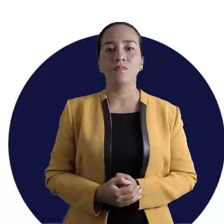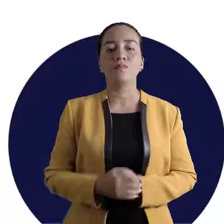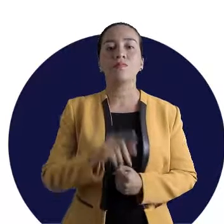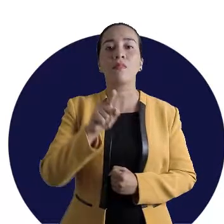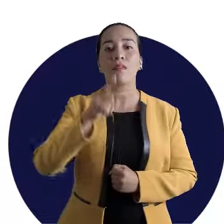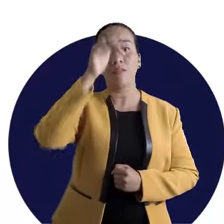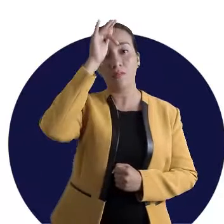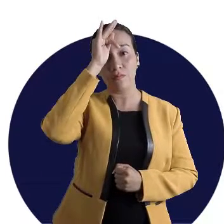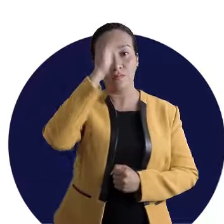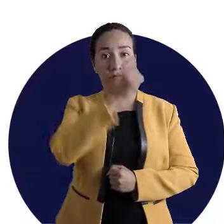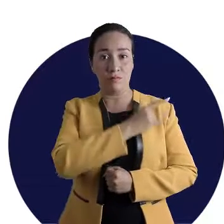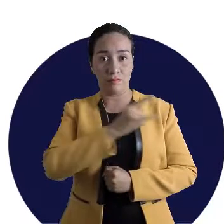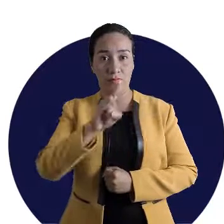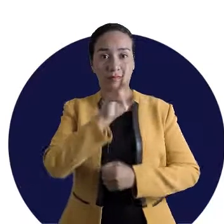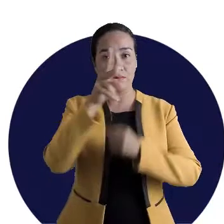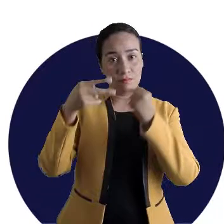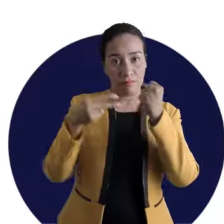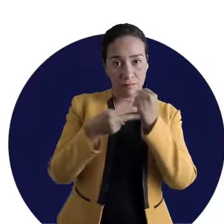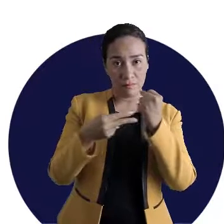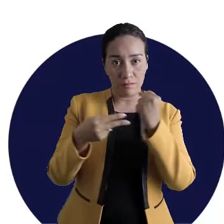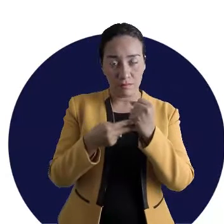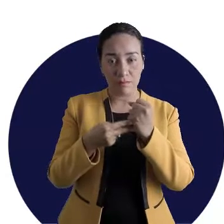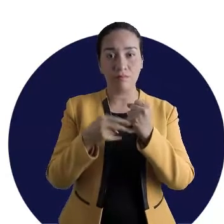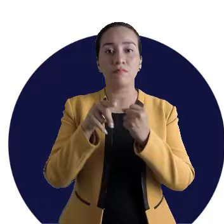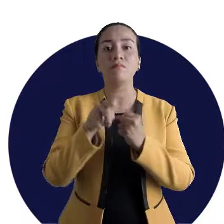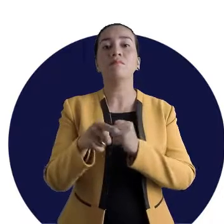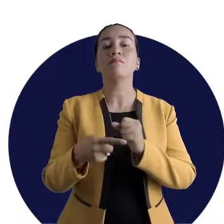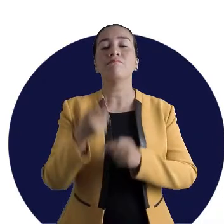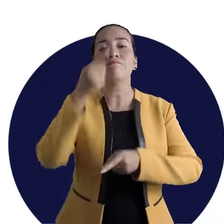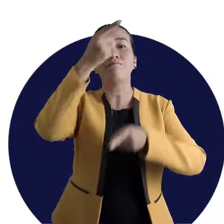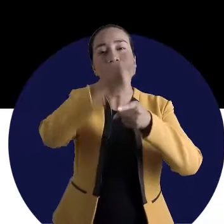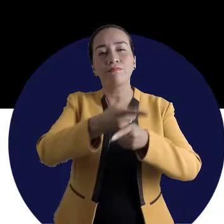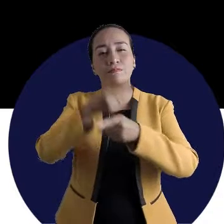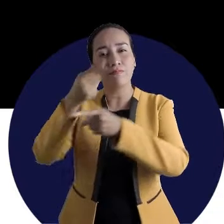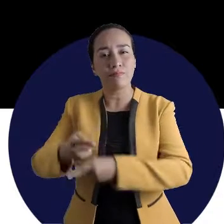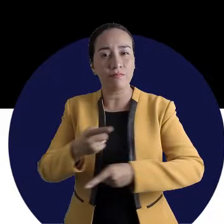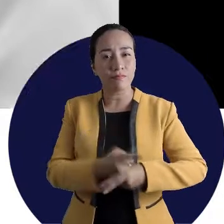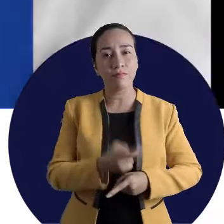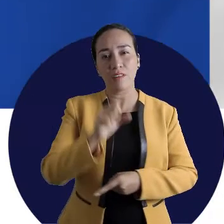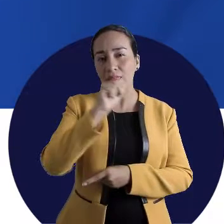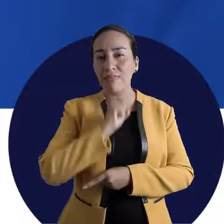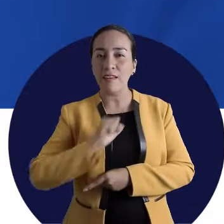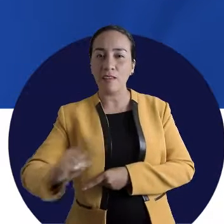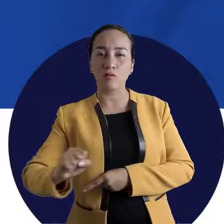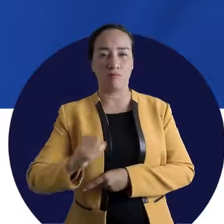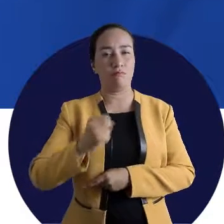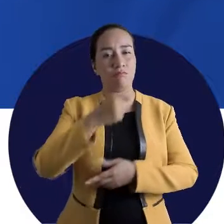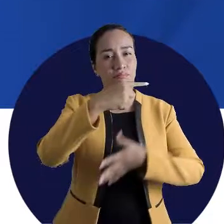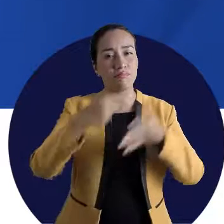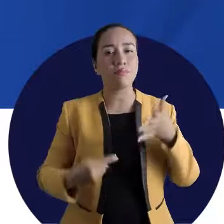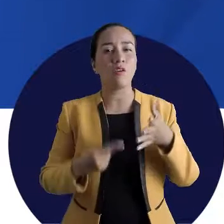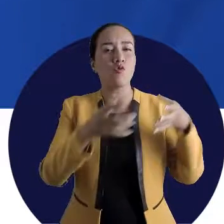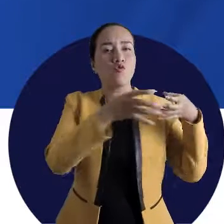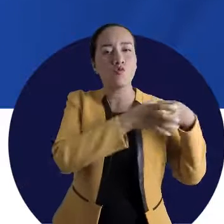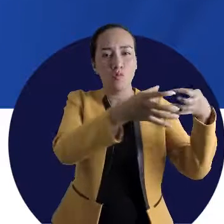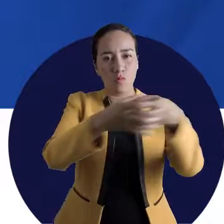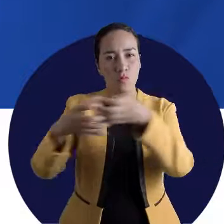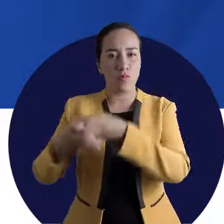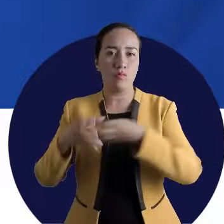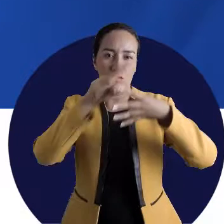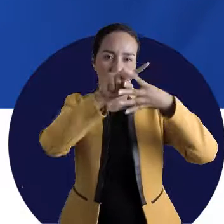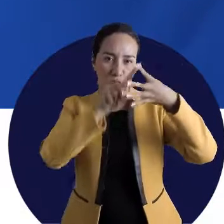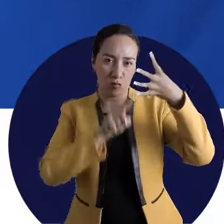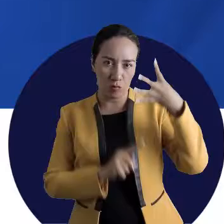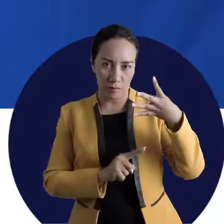El Hospital Universitario Hernando Moncaliano Perdomo de Neiva garantiza a sus usuarios los siguientes derechos agrupados en cuatro